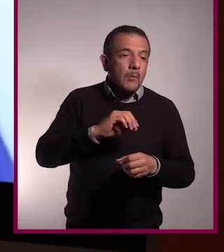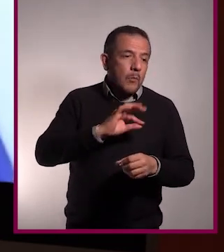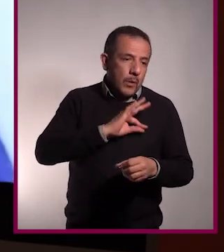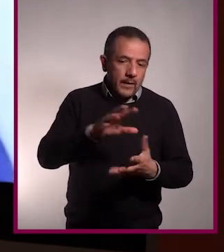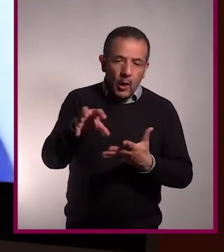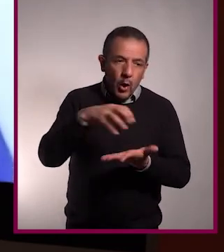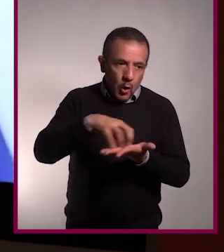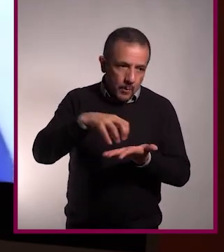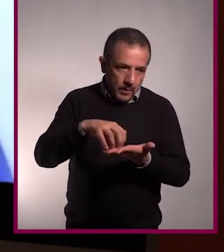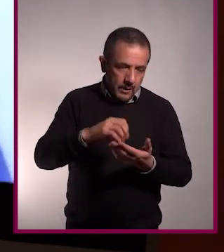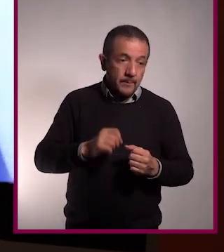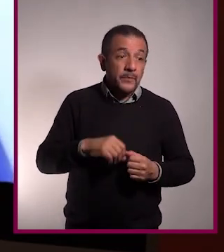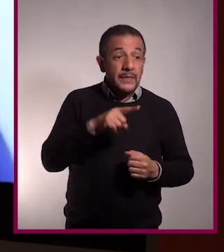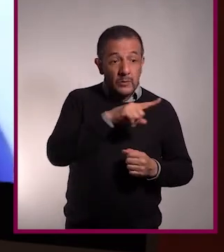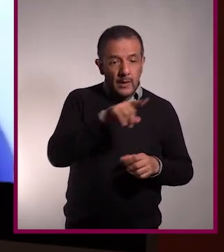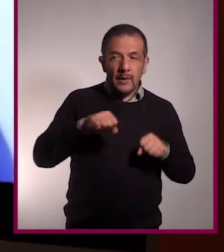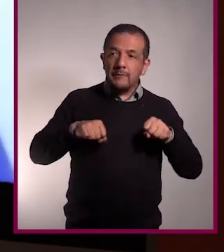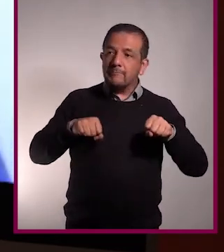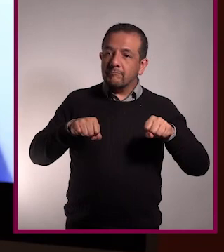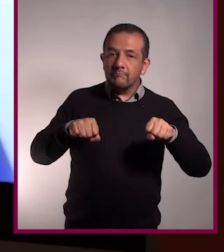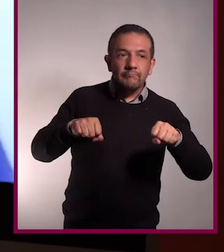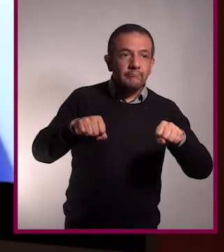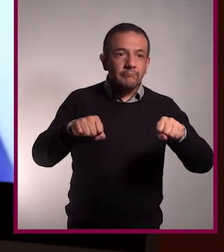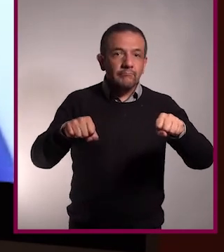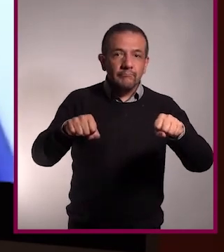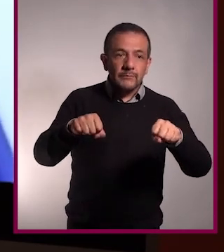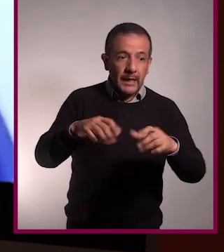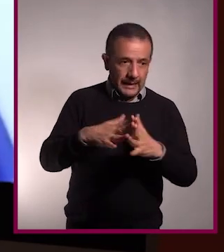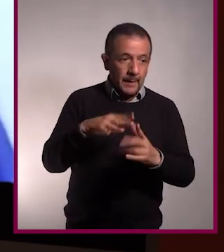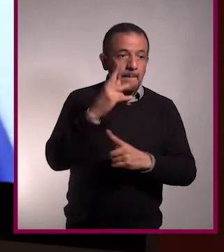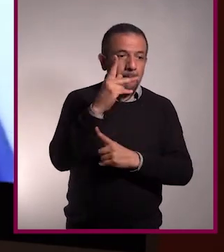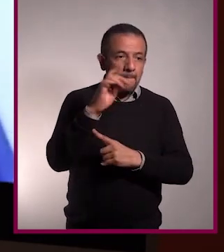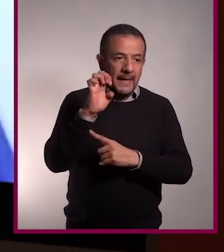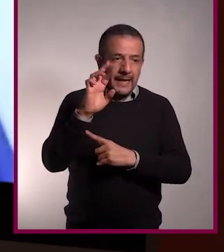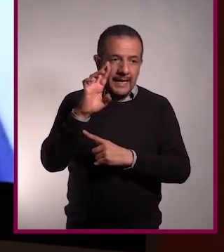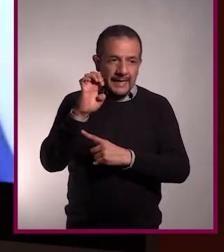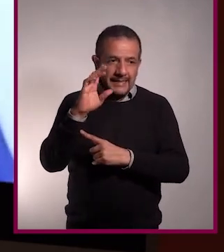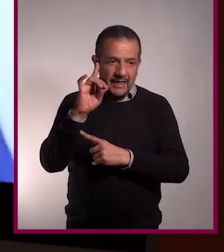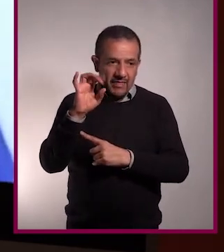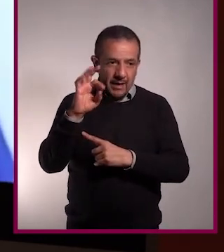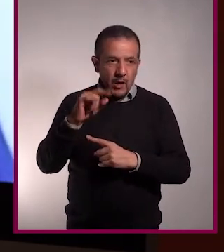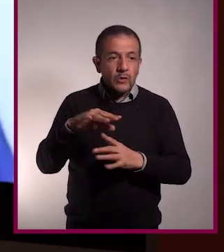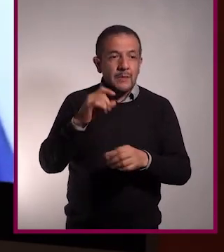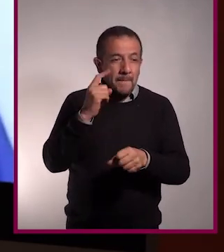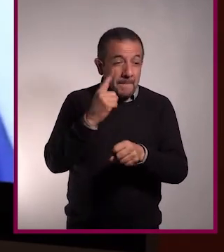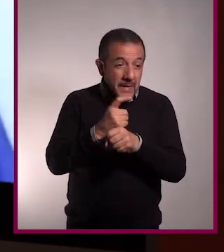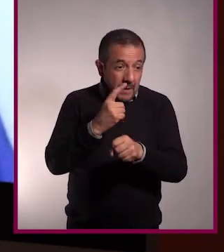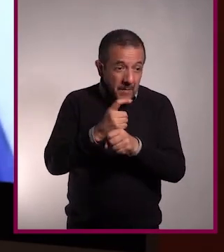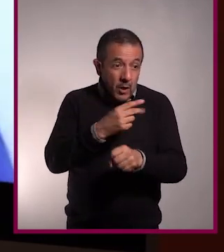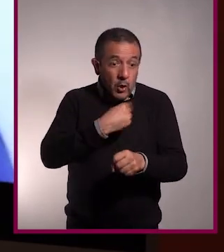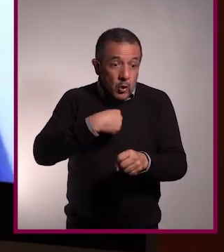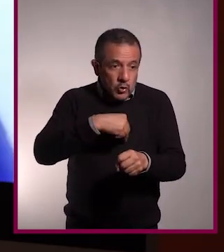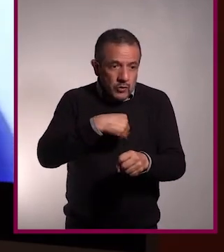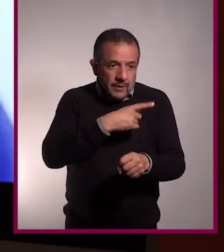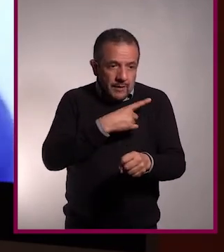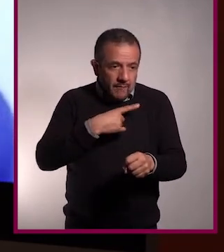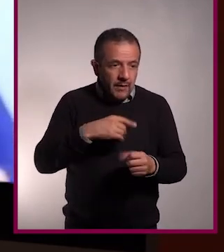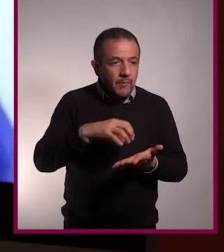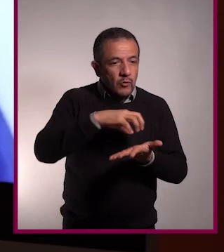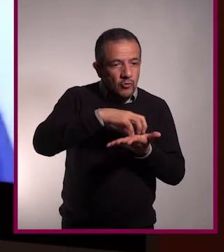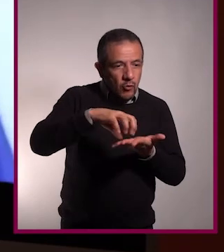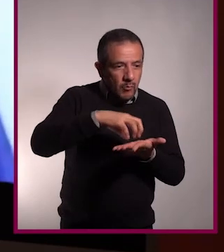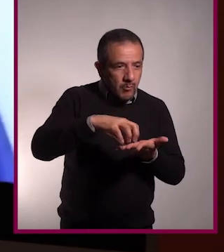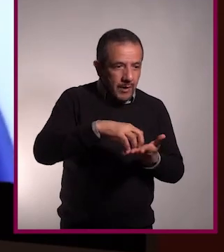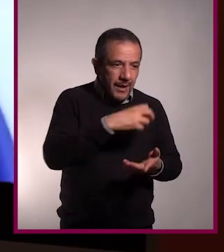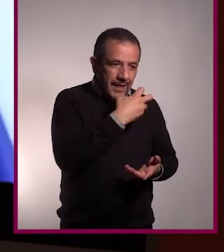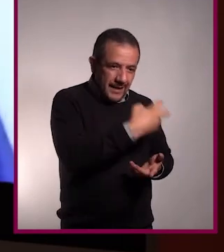un supermercado, siempre lo que son los perecederos es lo que está alrededor. Podríamos empezar por ir comprando lo